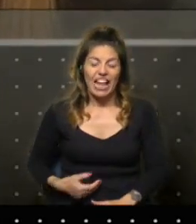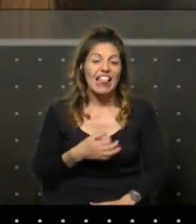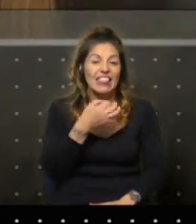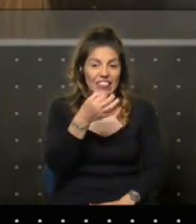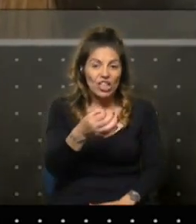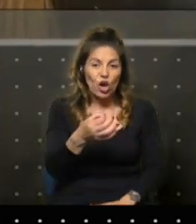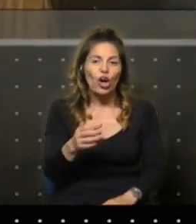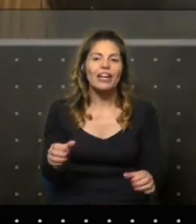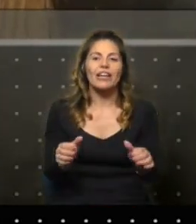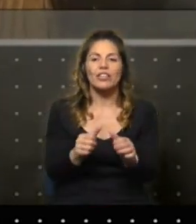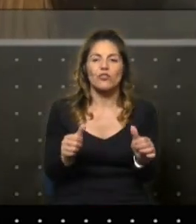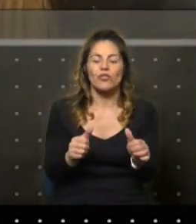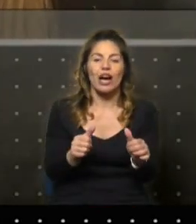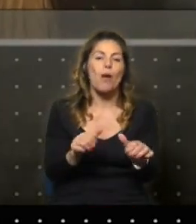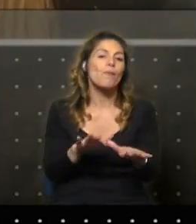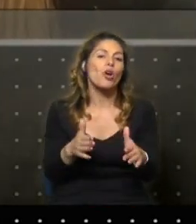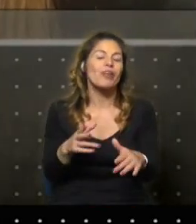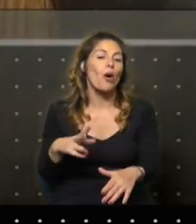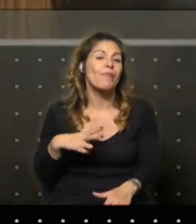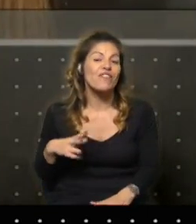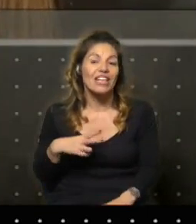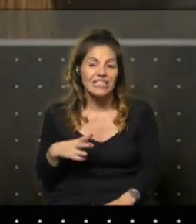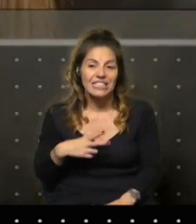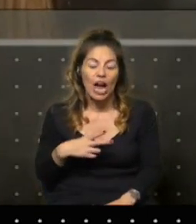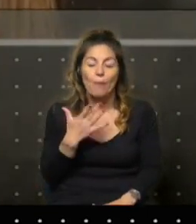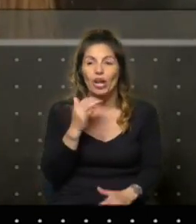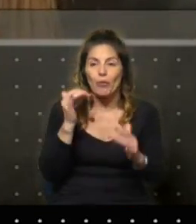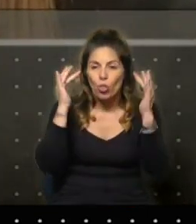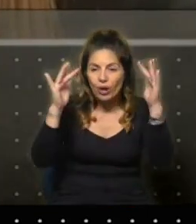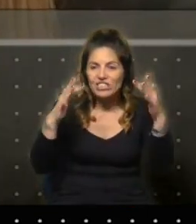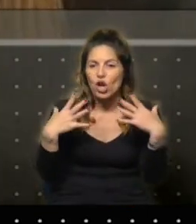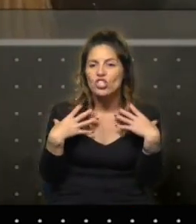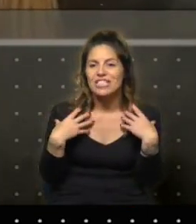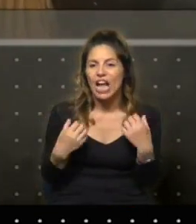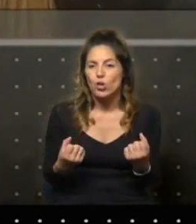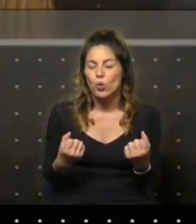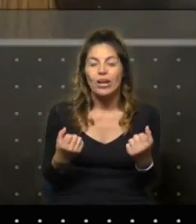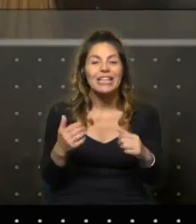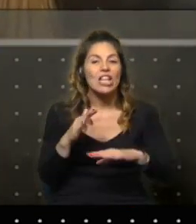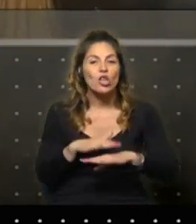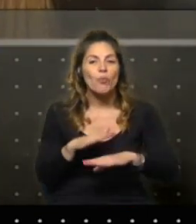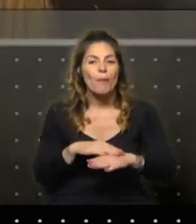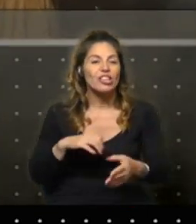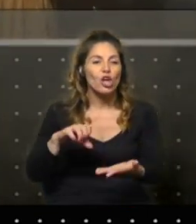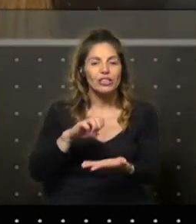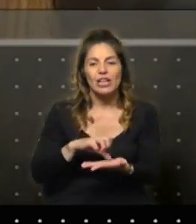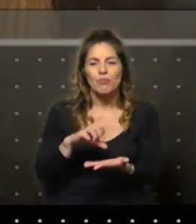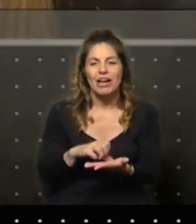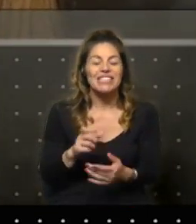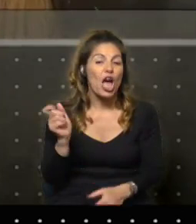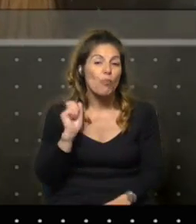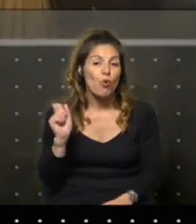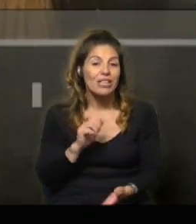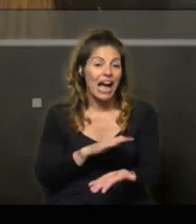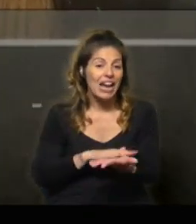que iba a por lo menos a privatizar Como por ejemplo la educación la salud que en este momento en nuestro país es pública es